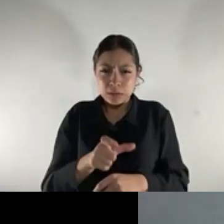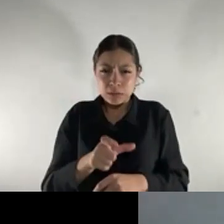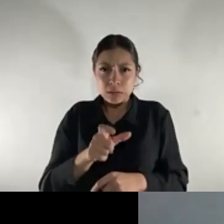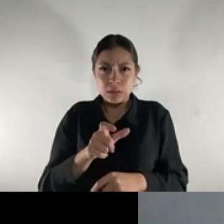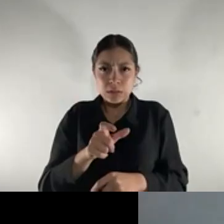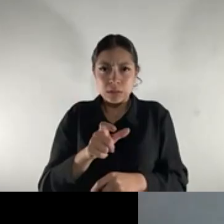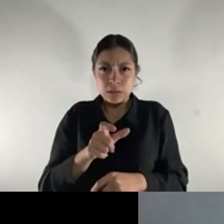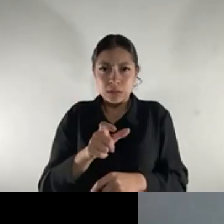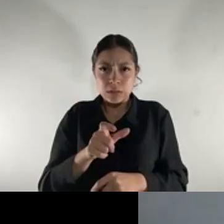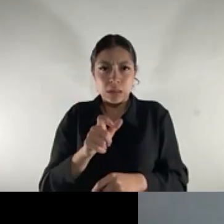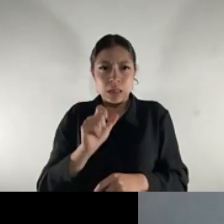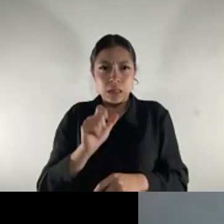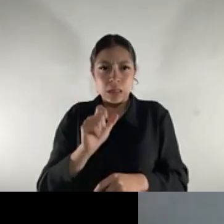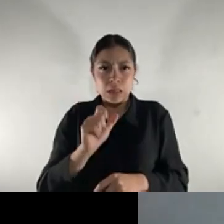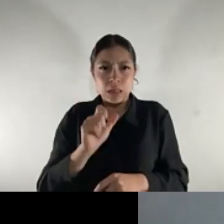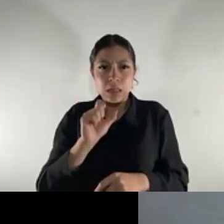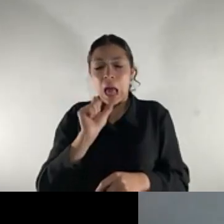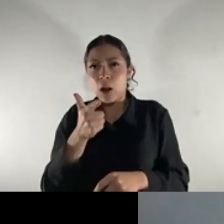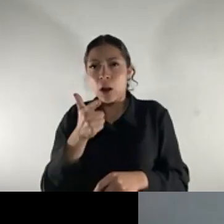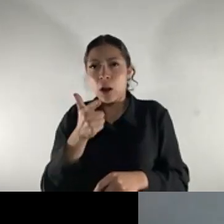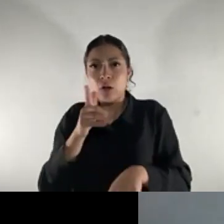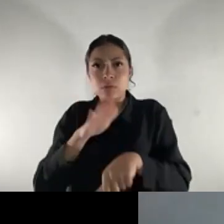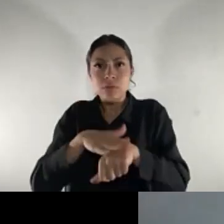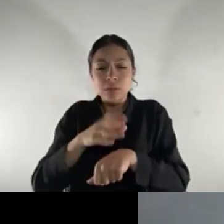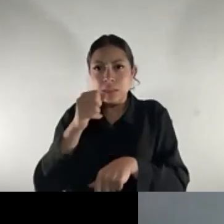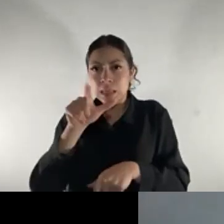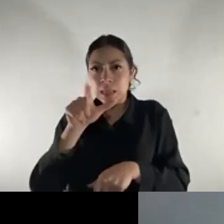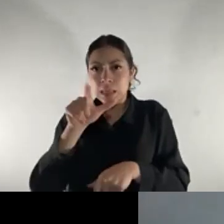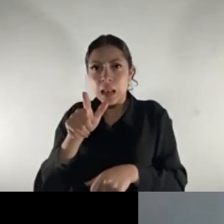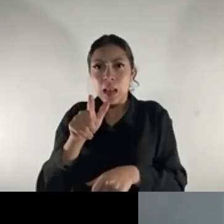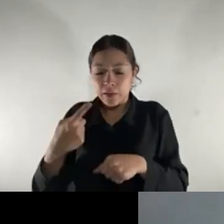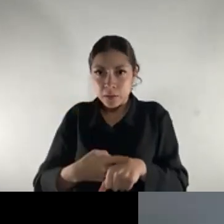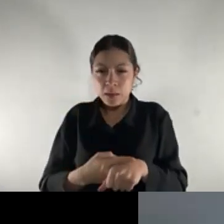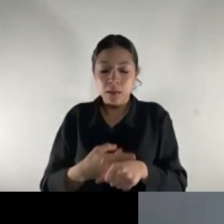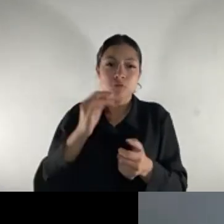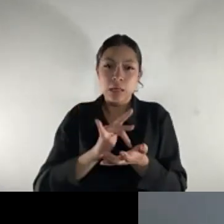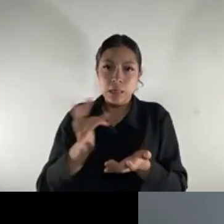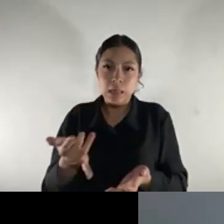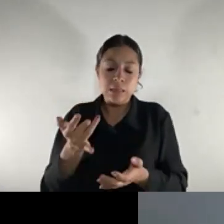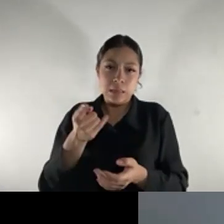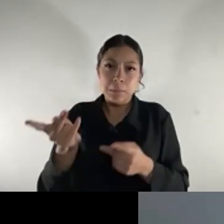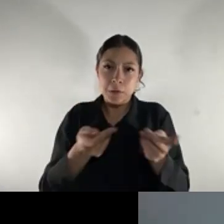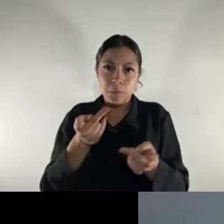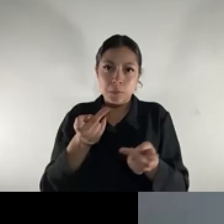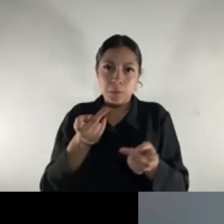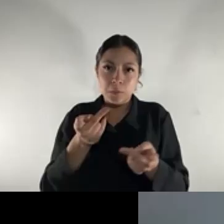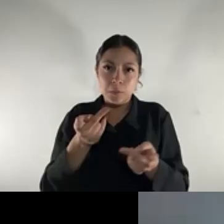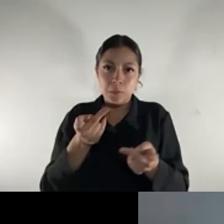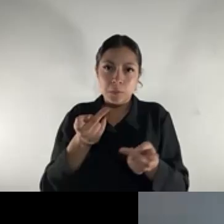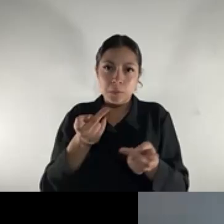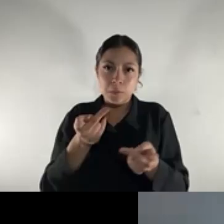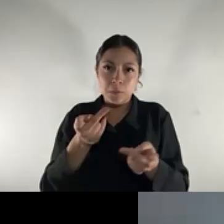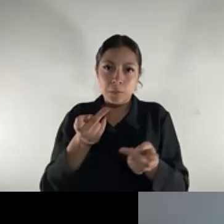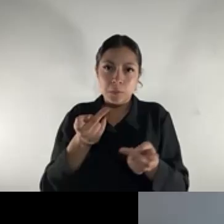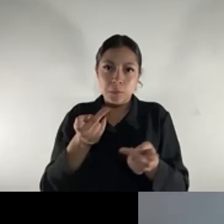sentarse. ¿Puede ser característica o señal de retinoblastoma? Muchas gracias por esas preguntas.